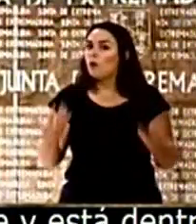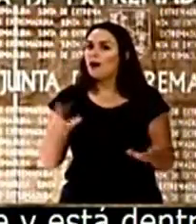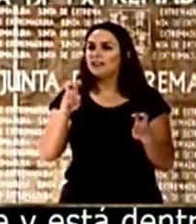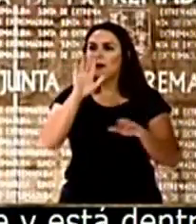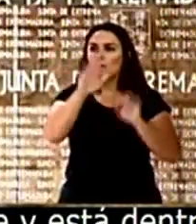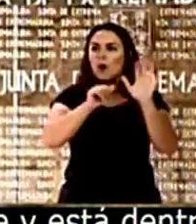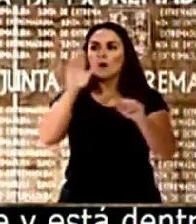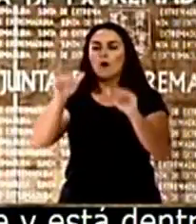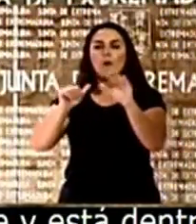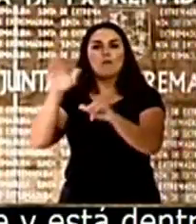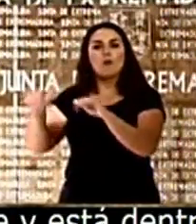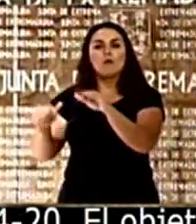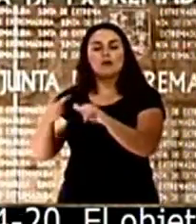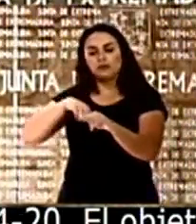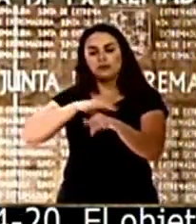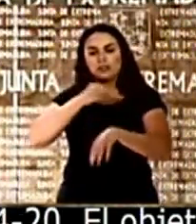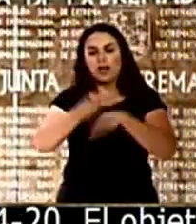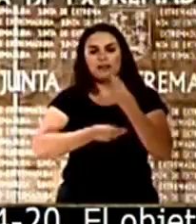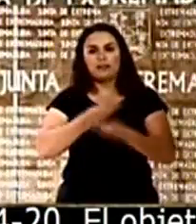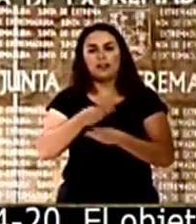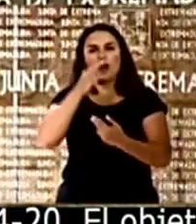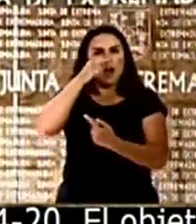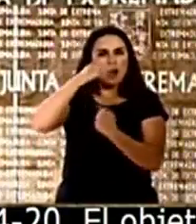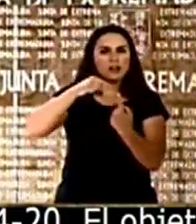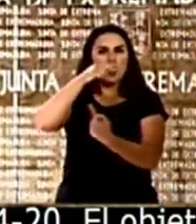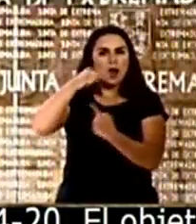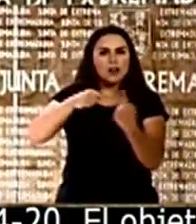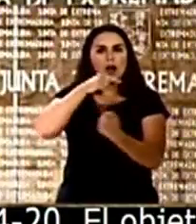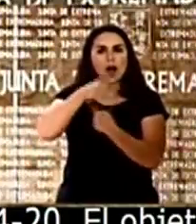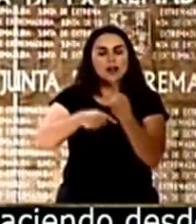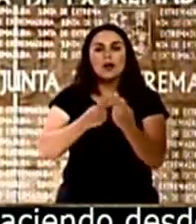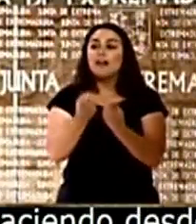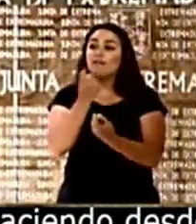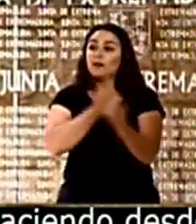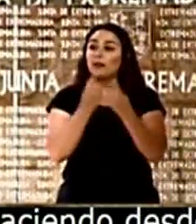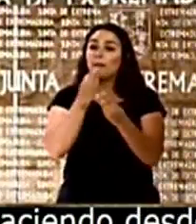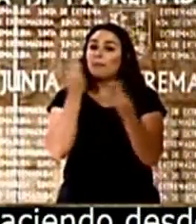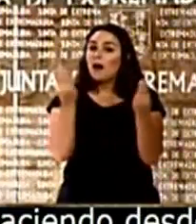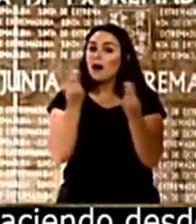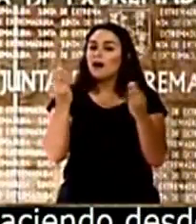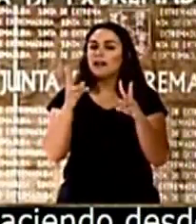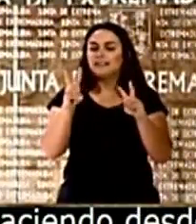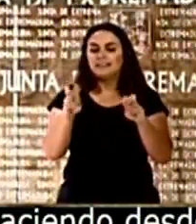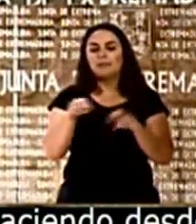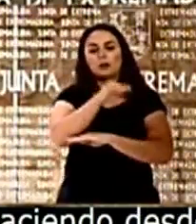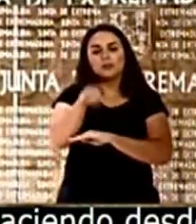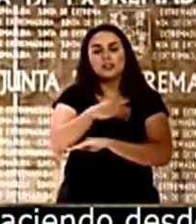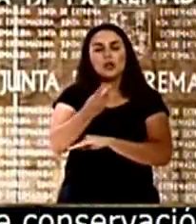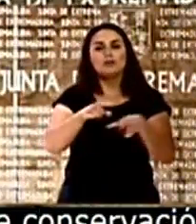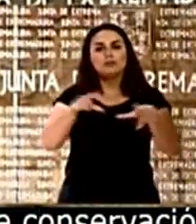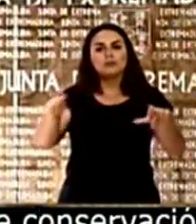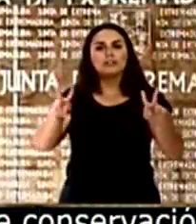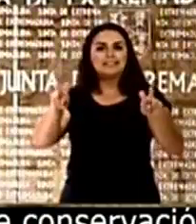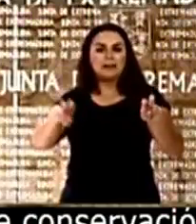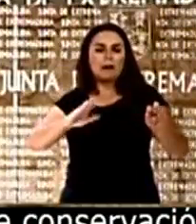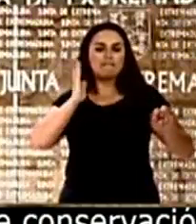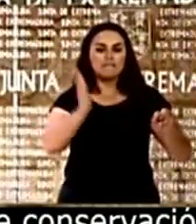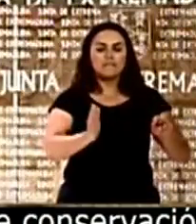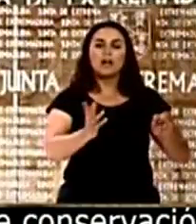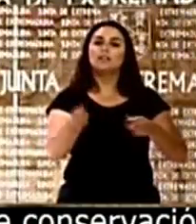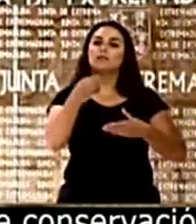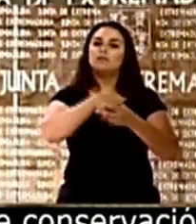convocatoria, que se viene haciendo desde hace años, es mejorar la información en el estado de conservación de los hábitats, de las especies amenazadas, contribuir